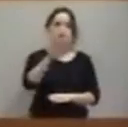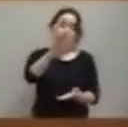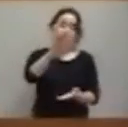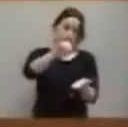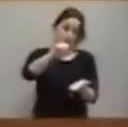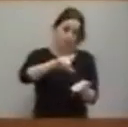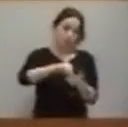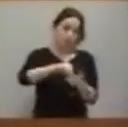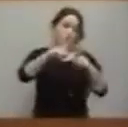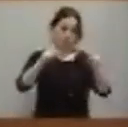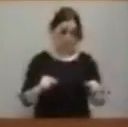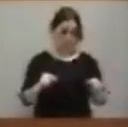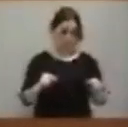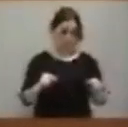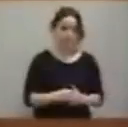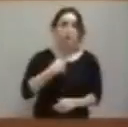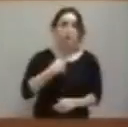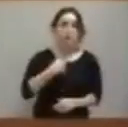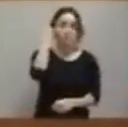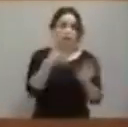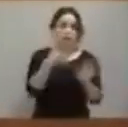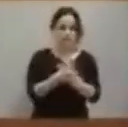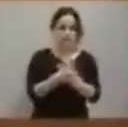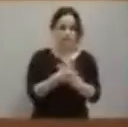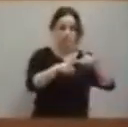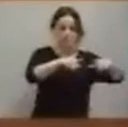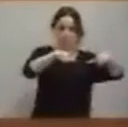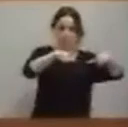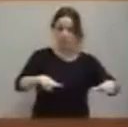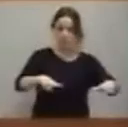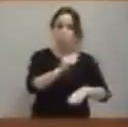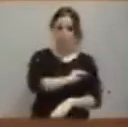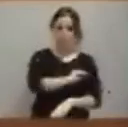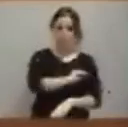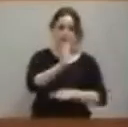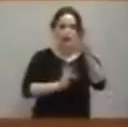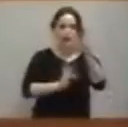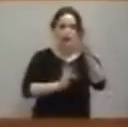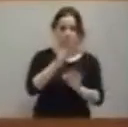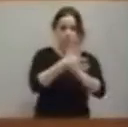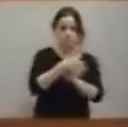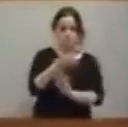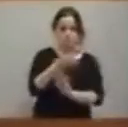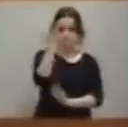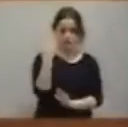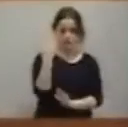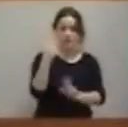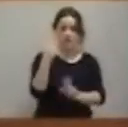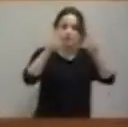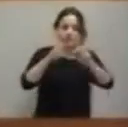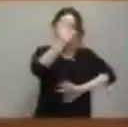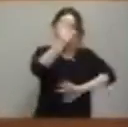prácticamente. Y yo creo que eso es una burbuja de suelo industrial. Y además, yo les decía, la planificación de este